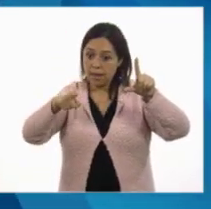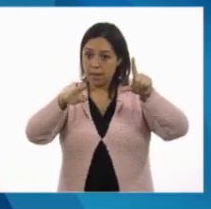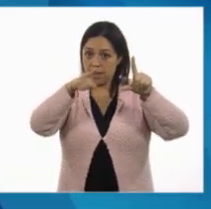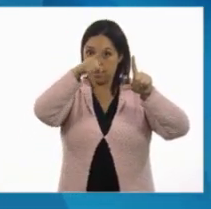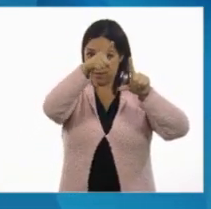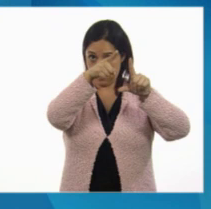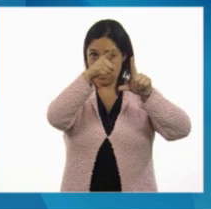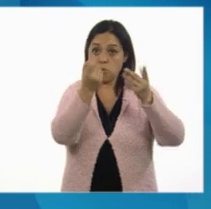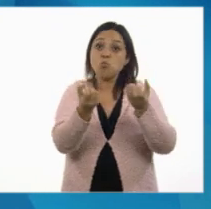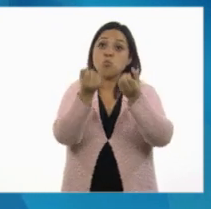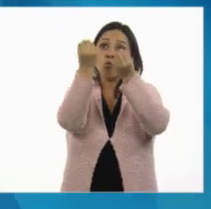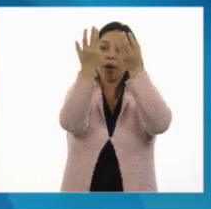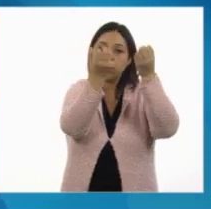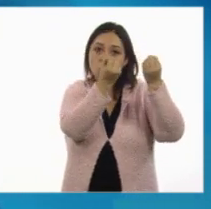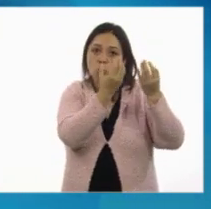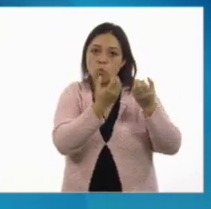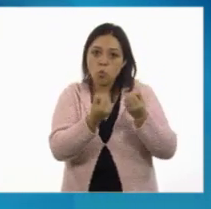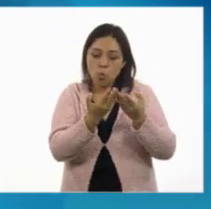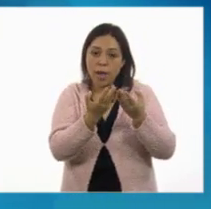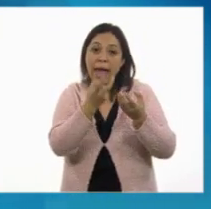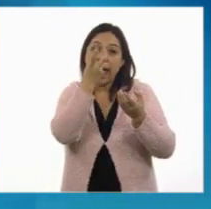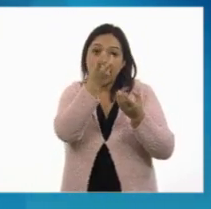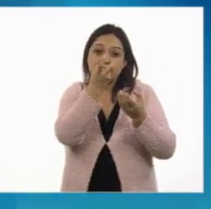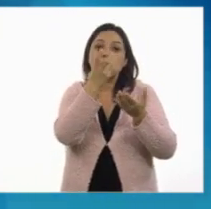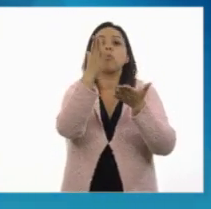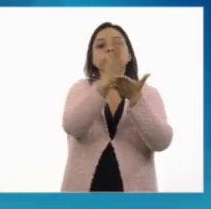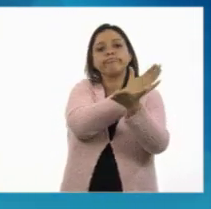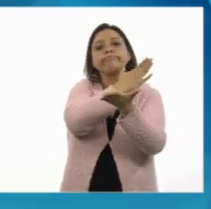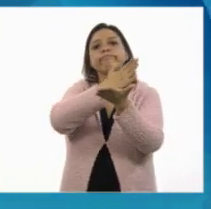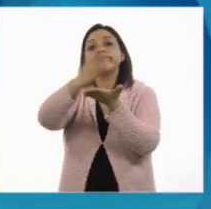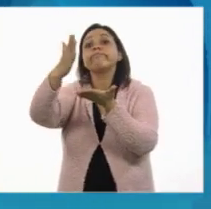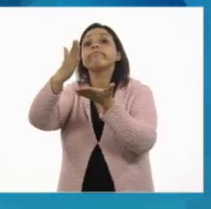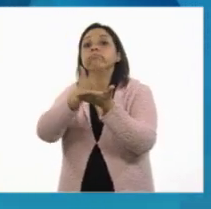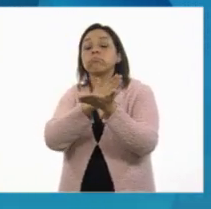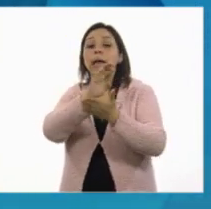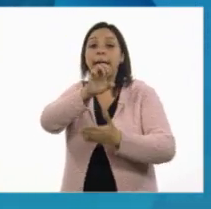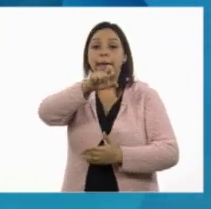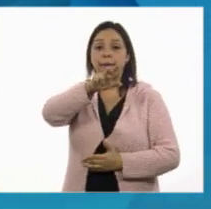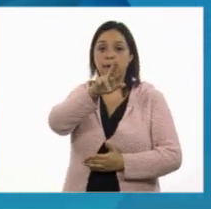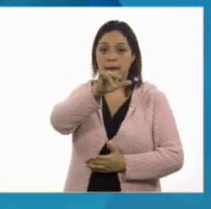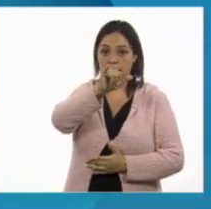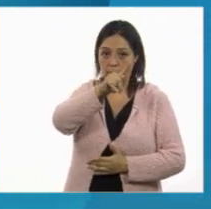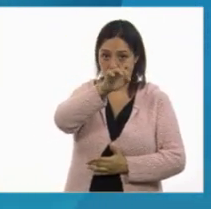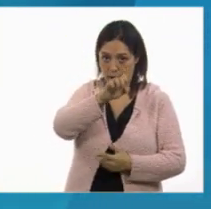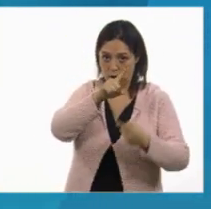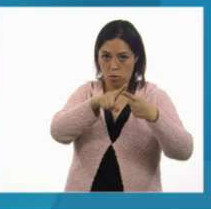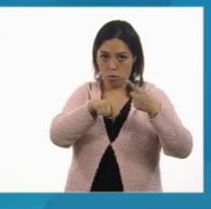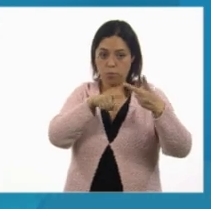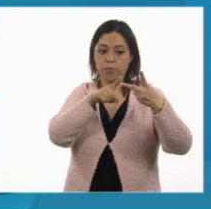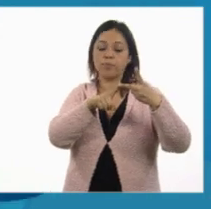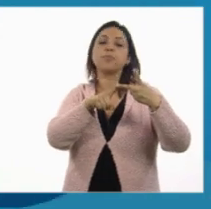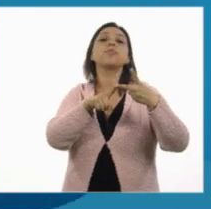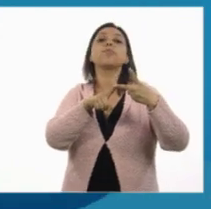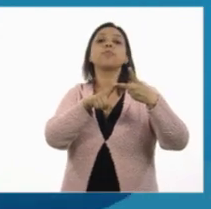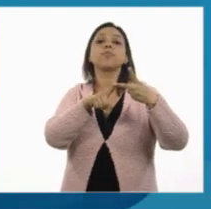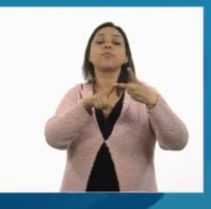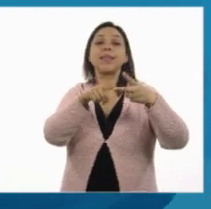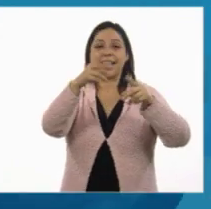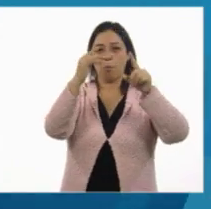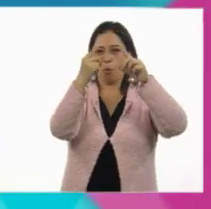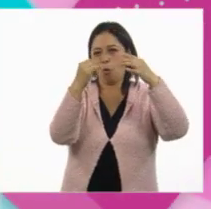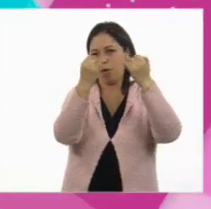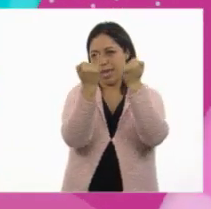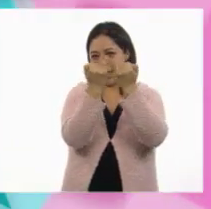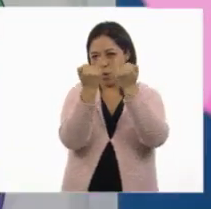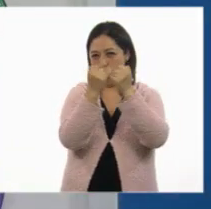del triángulo determina la clasificación en triángulo equilátero. Las medidas de sus tres lados son